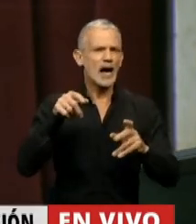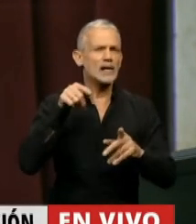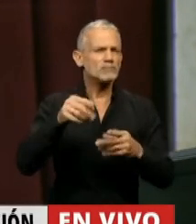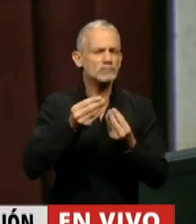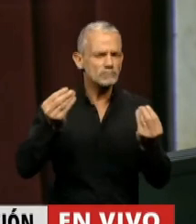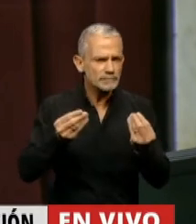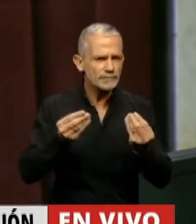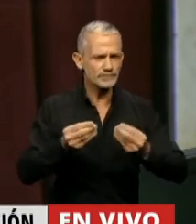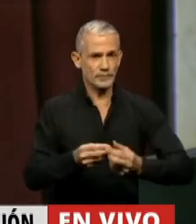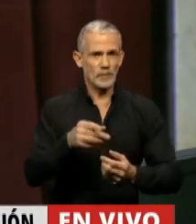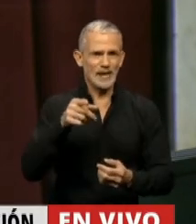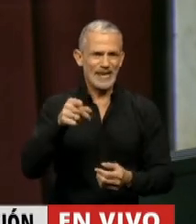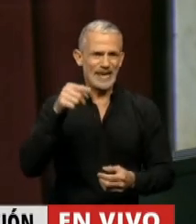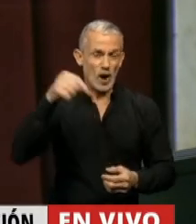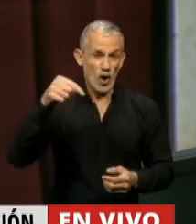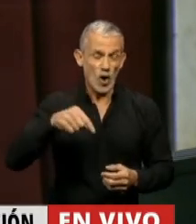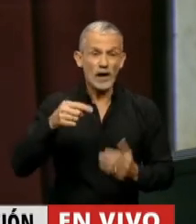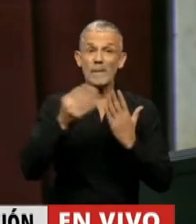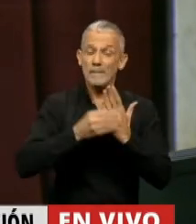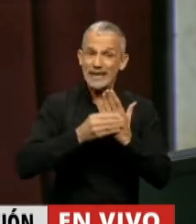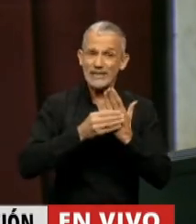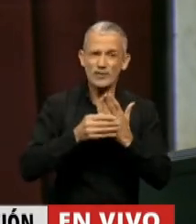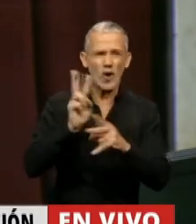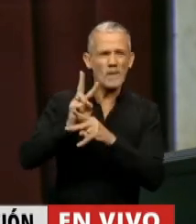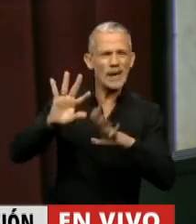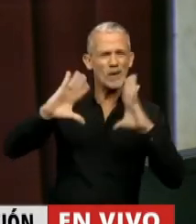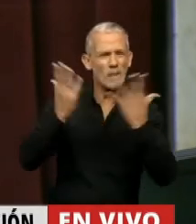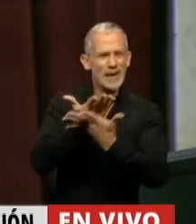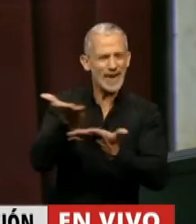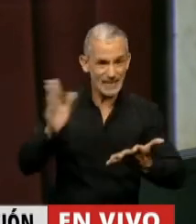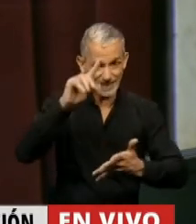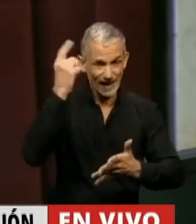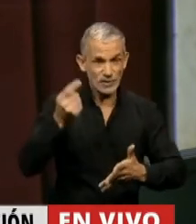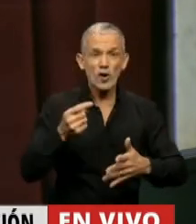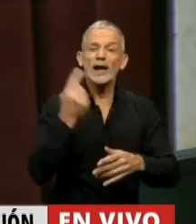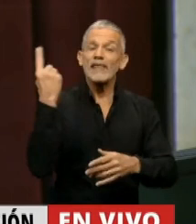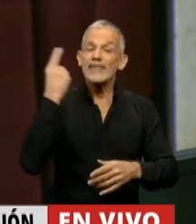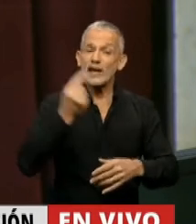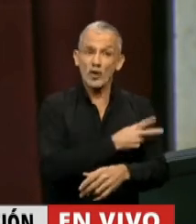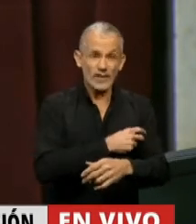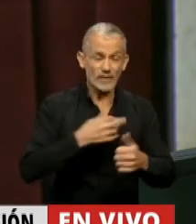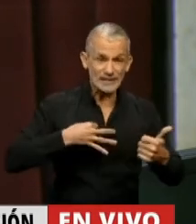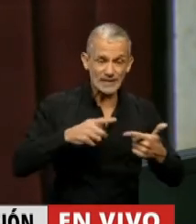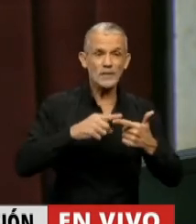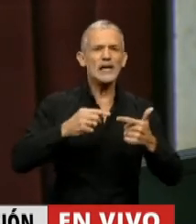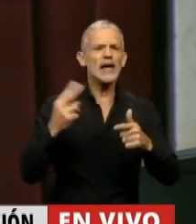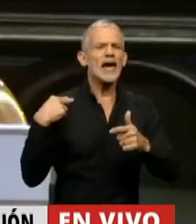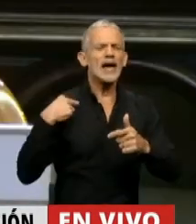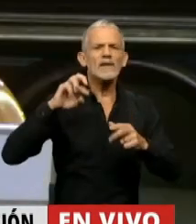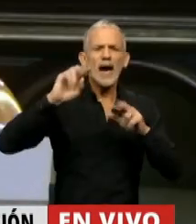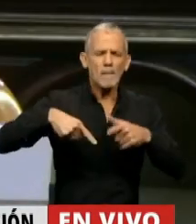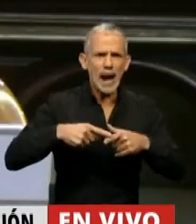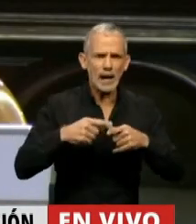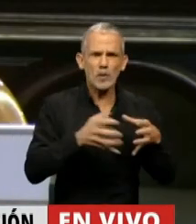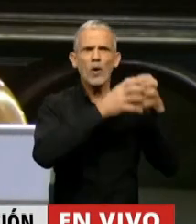eh Le cuento que hoy el ministro de medio ambiente de la nación y el director de defensa civil y el jefe del plan de manejo del fuego están en